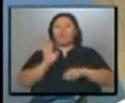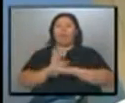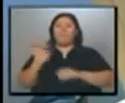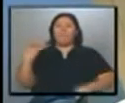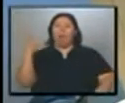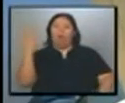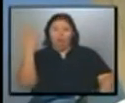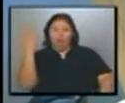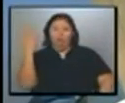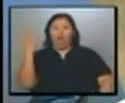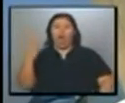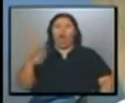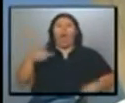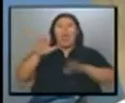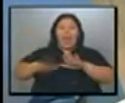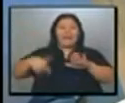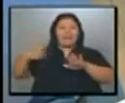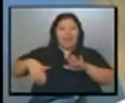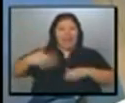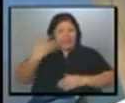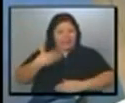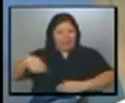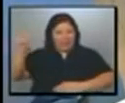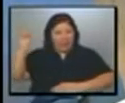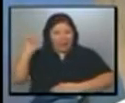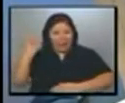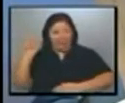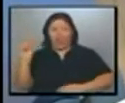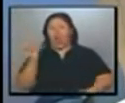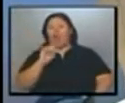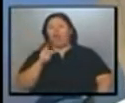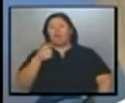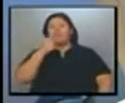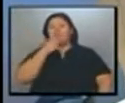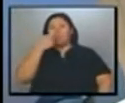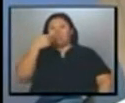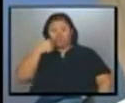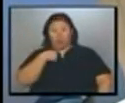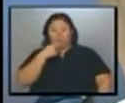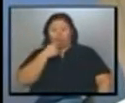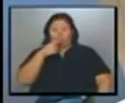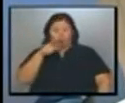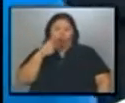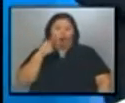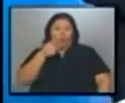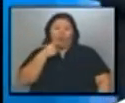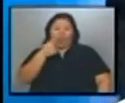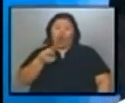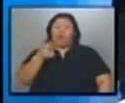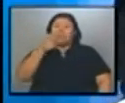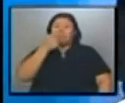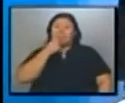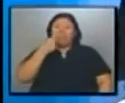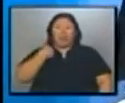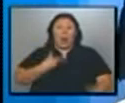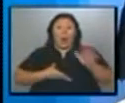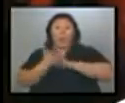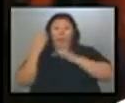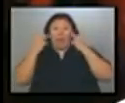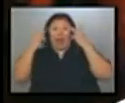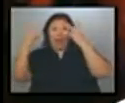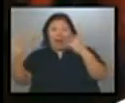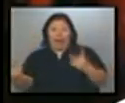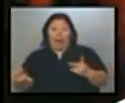el avión. ¿Eh? Yo viajo, si puedo viajar en pijama, viajo en pijama. Sí, por eso no. Mire, se usa el tema bota